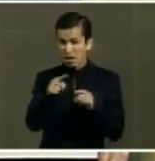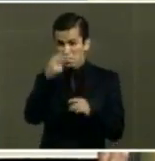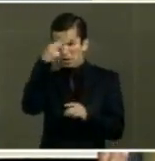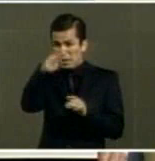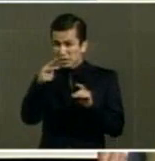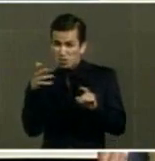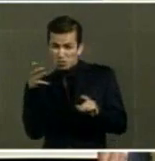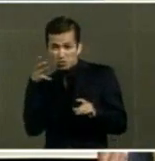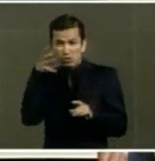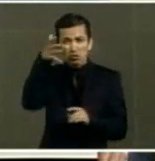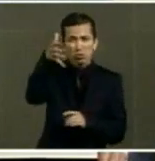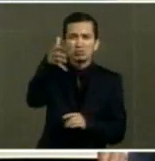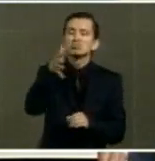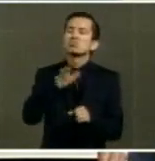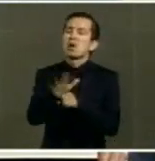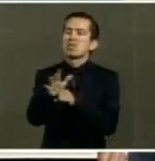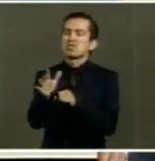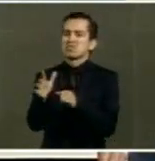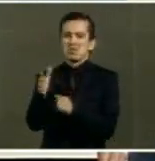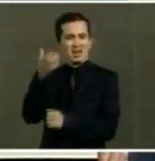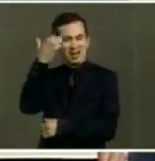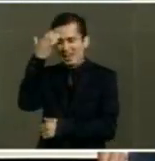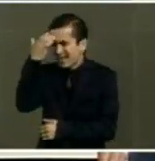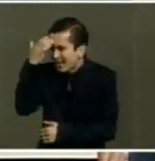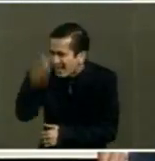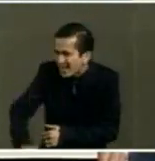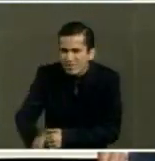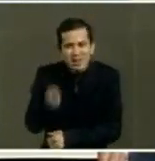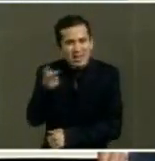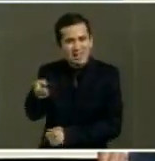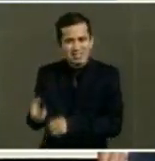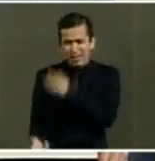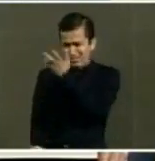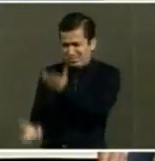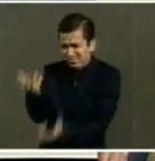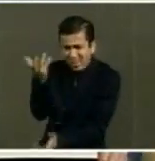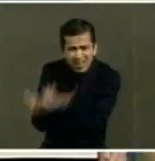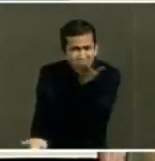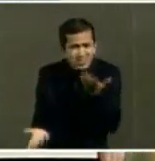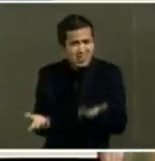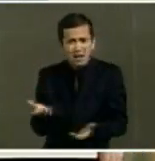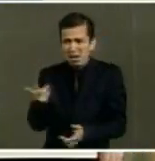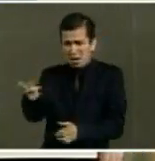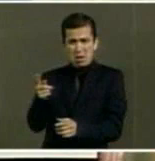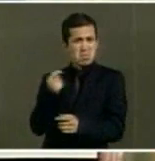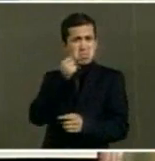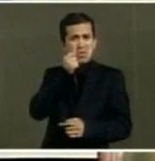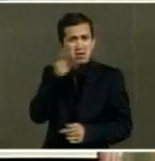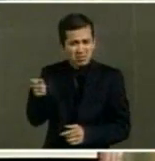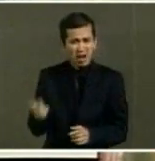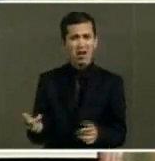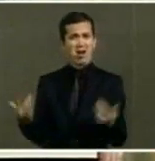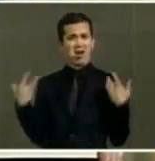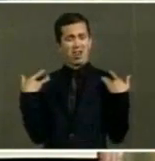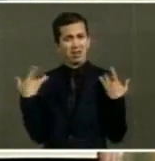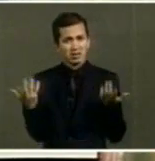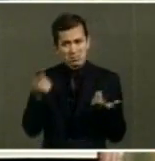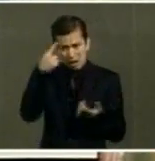crimen organizado que extorsiona, que incendia y que asesina sin escrúpulo alguno a personas inocentes.